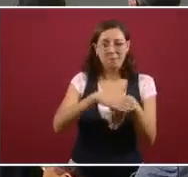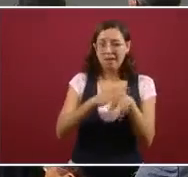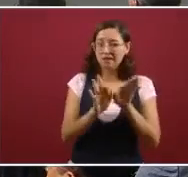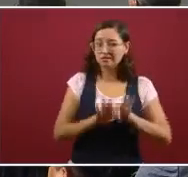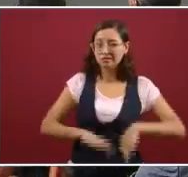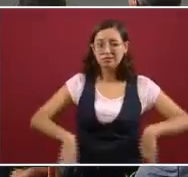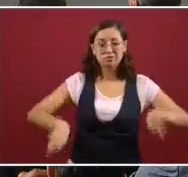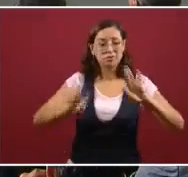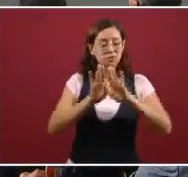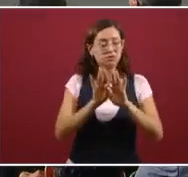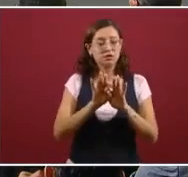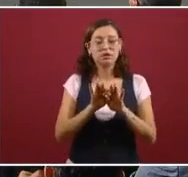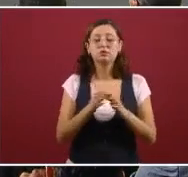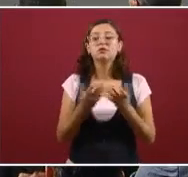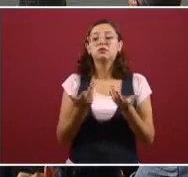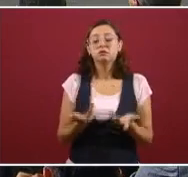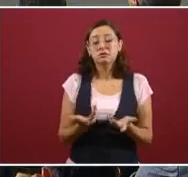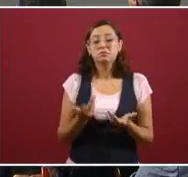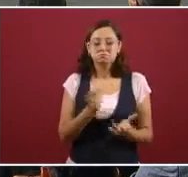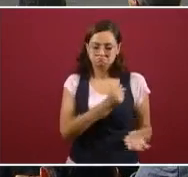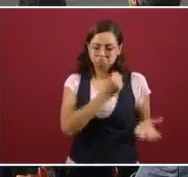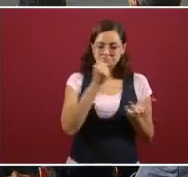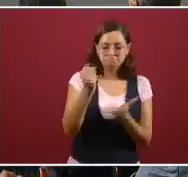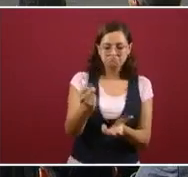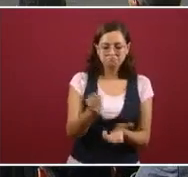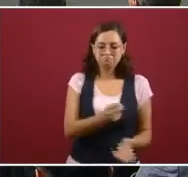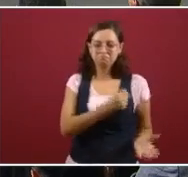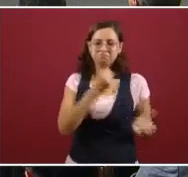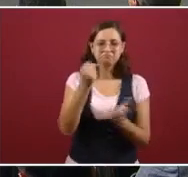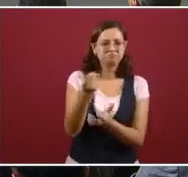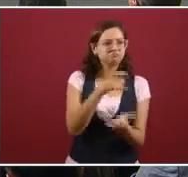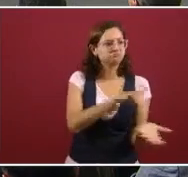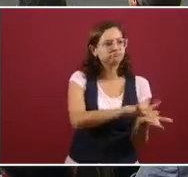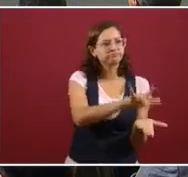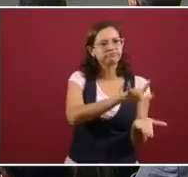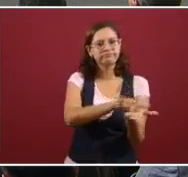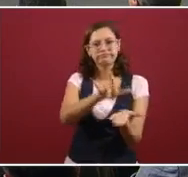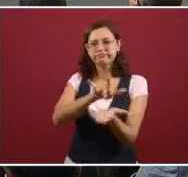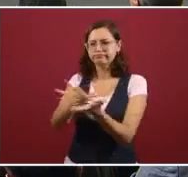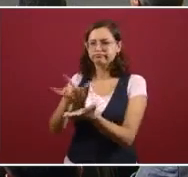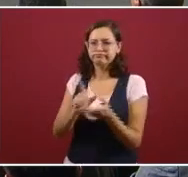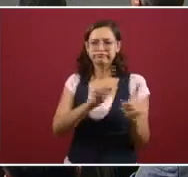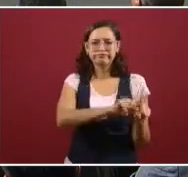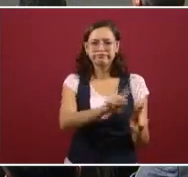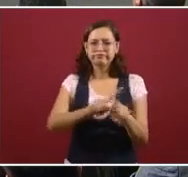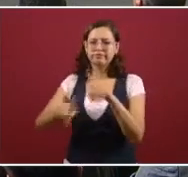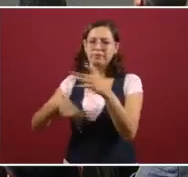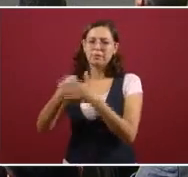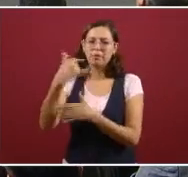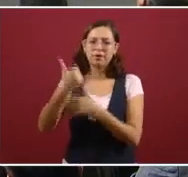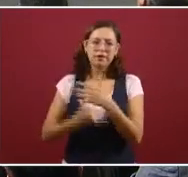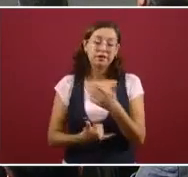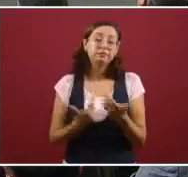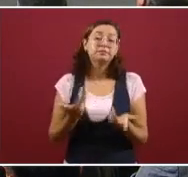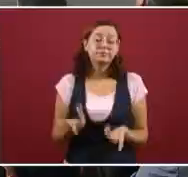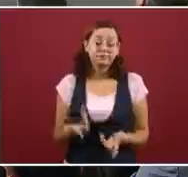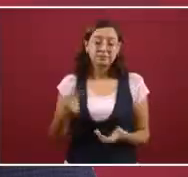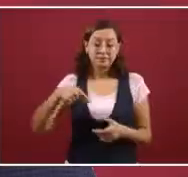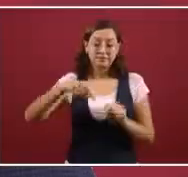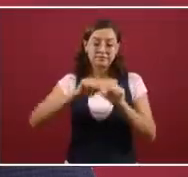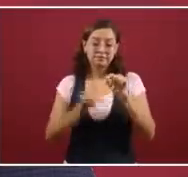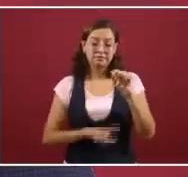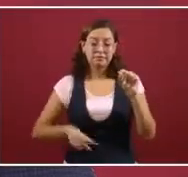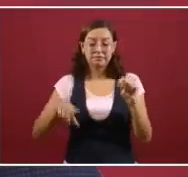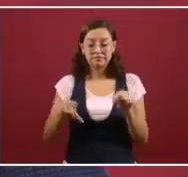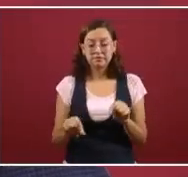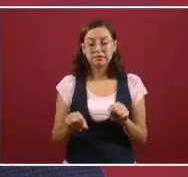país y el principal inversionista institucional que tenemos en México. Hoy en día, ya lo decía el secretario,